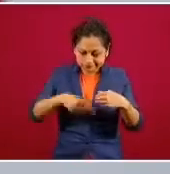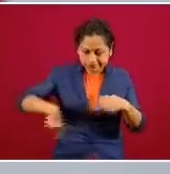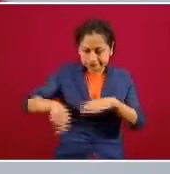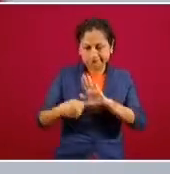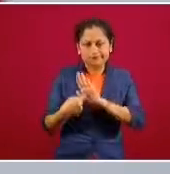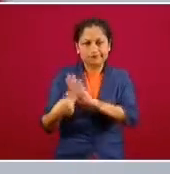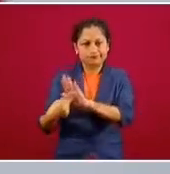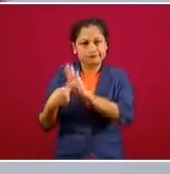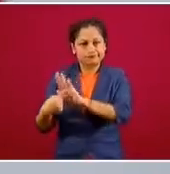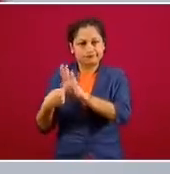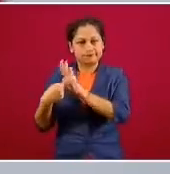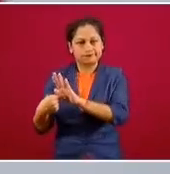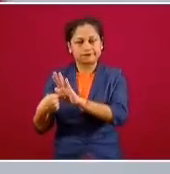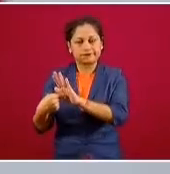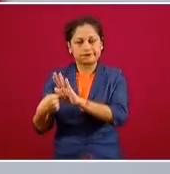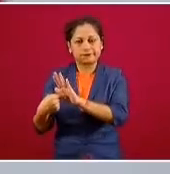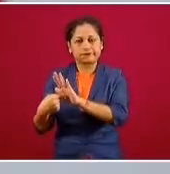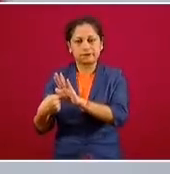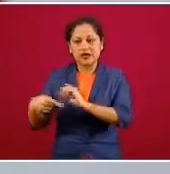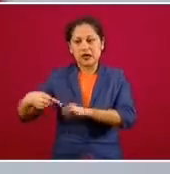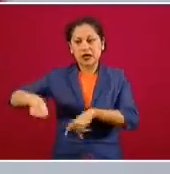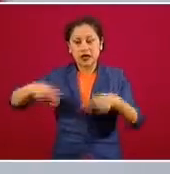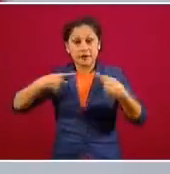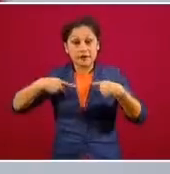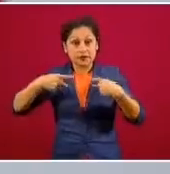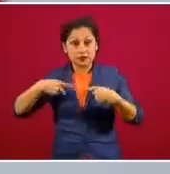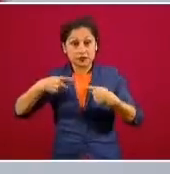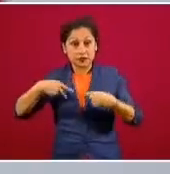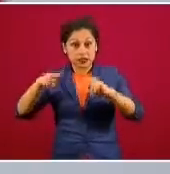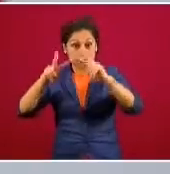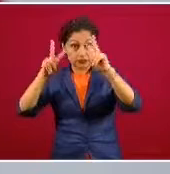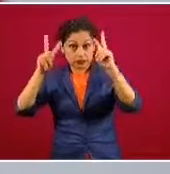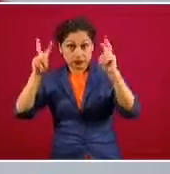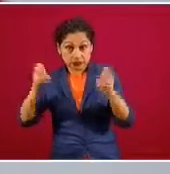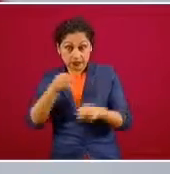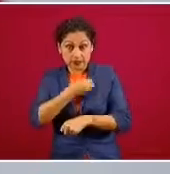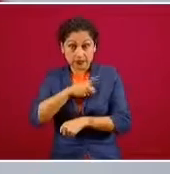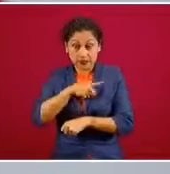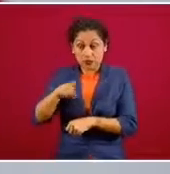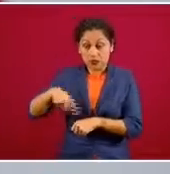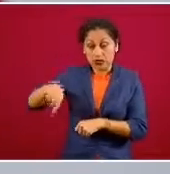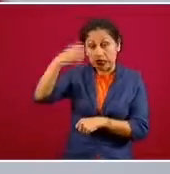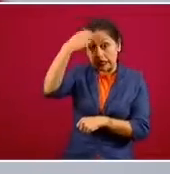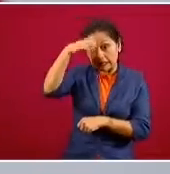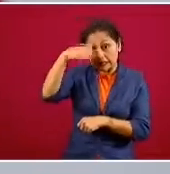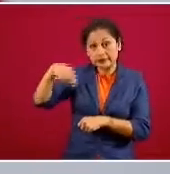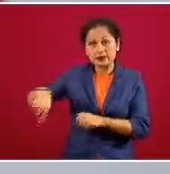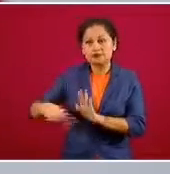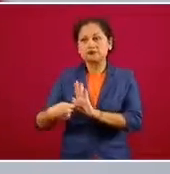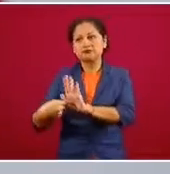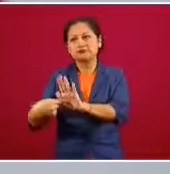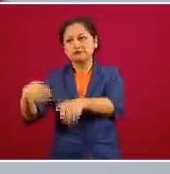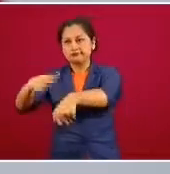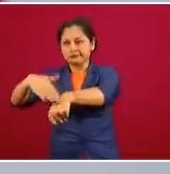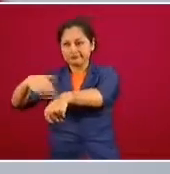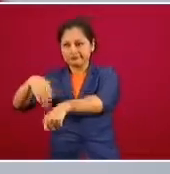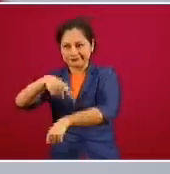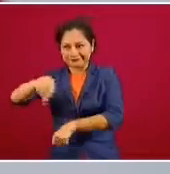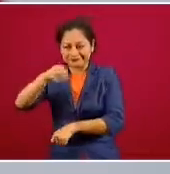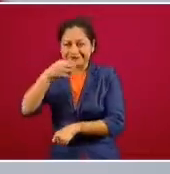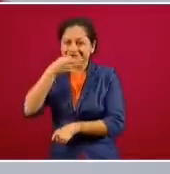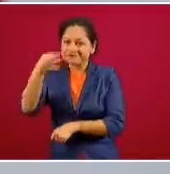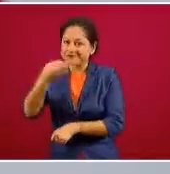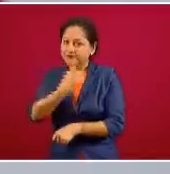que ratificaron su recomendación de que se hicieran estas medidas correspondientes a la emergencia